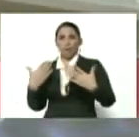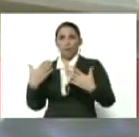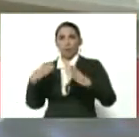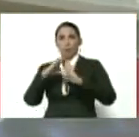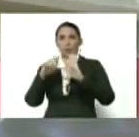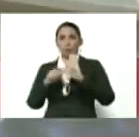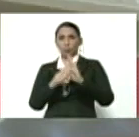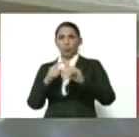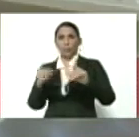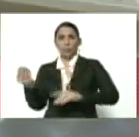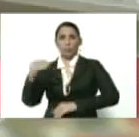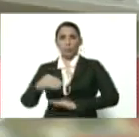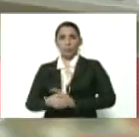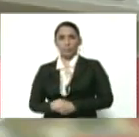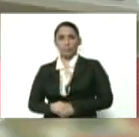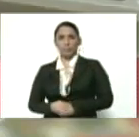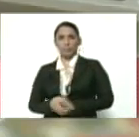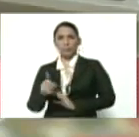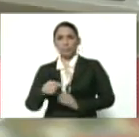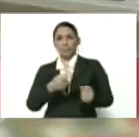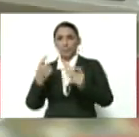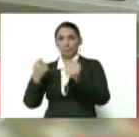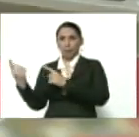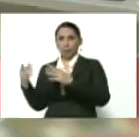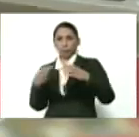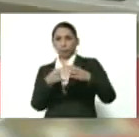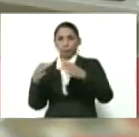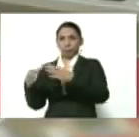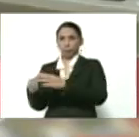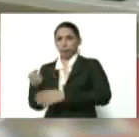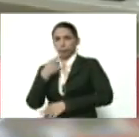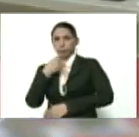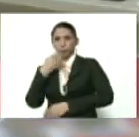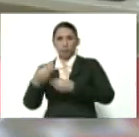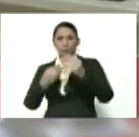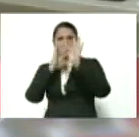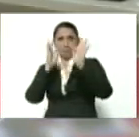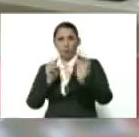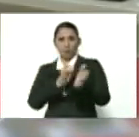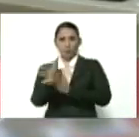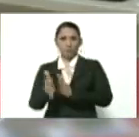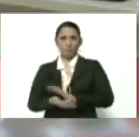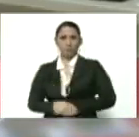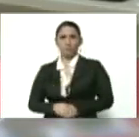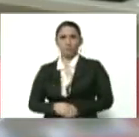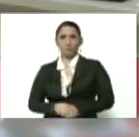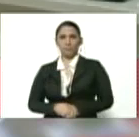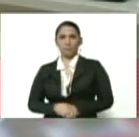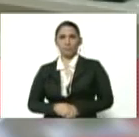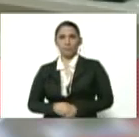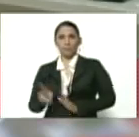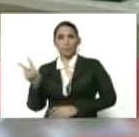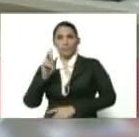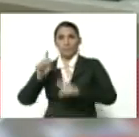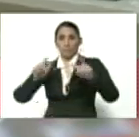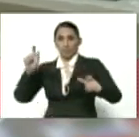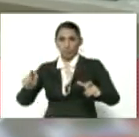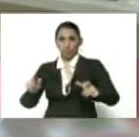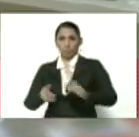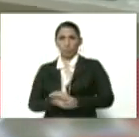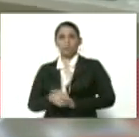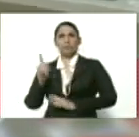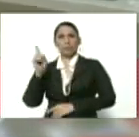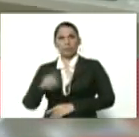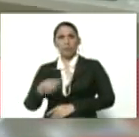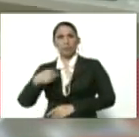pero además el equipamiento en tratamiento se hace de forma gratuita. Los venezolanos y las venezolanas